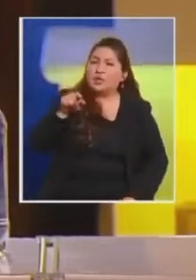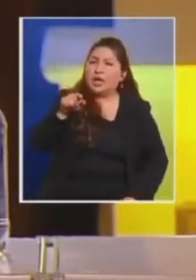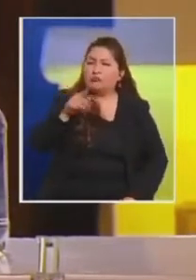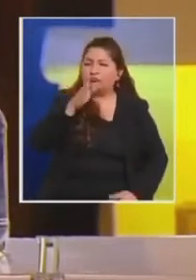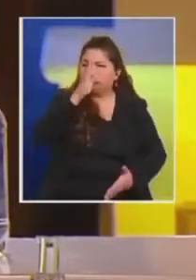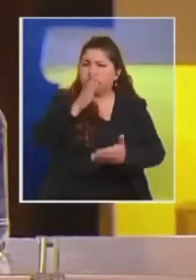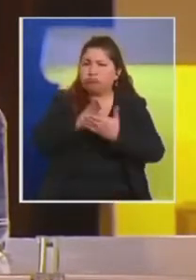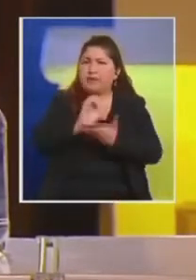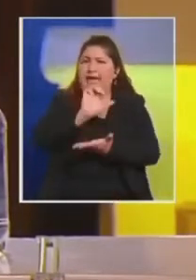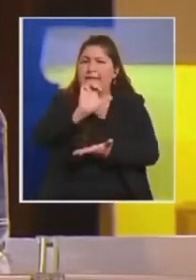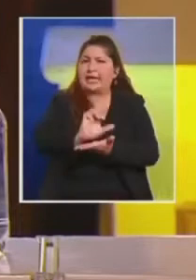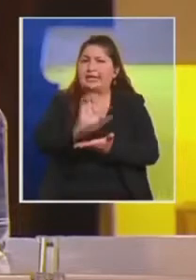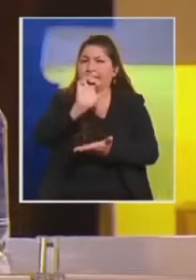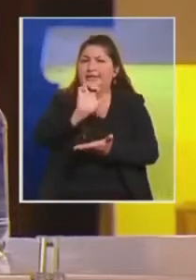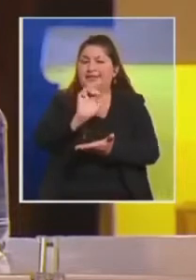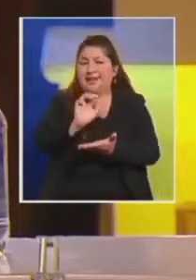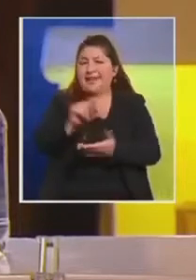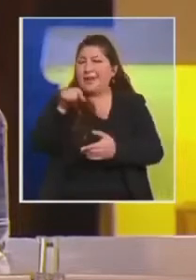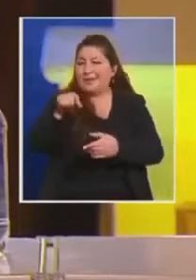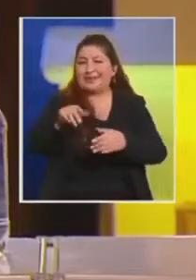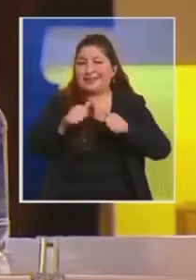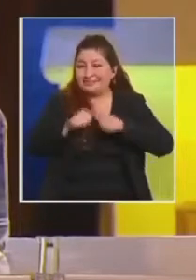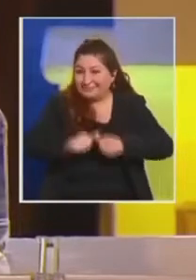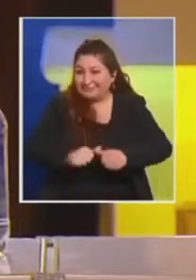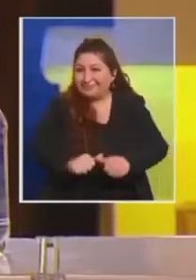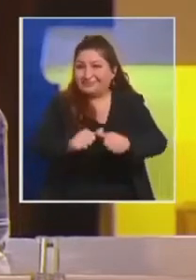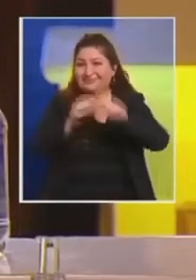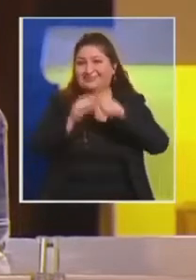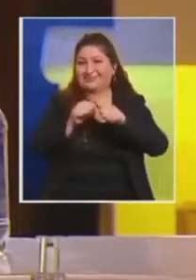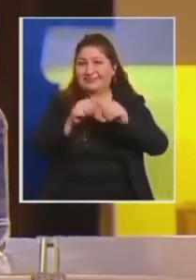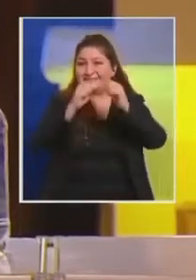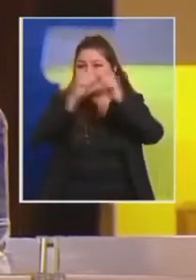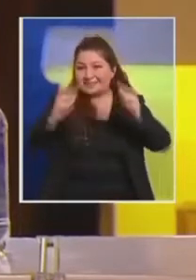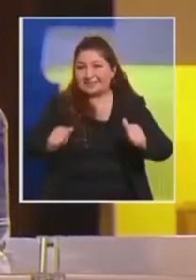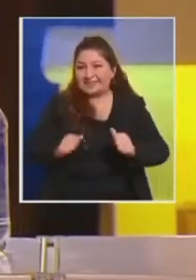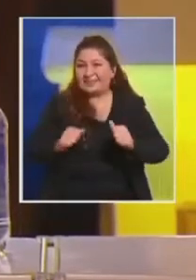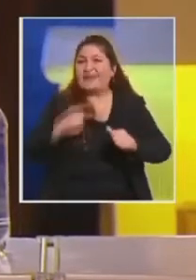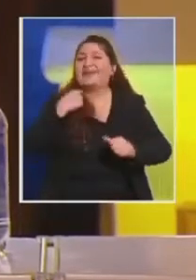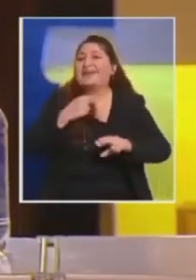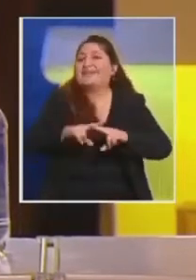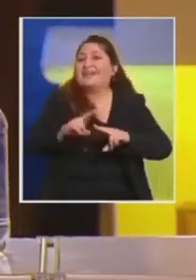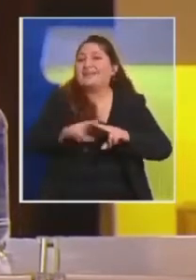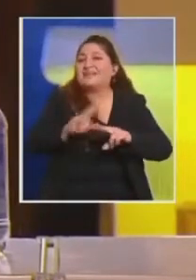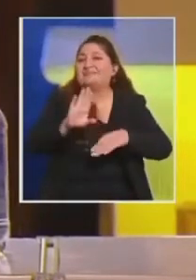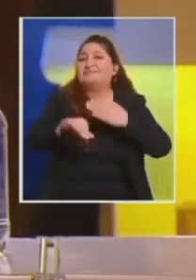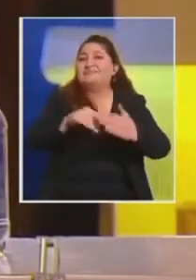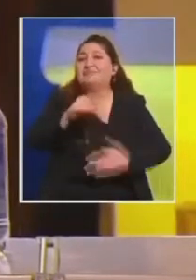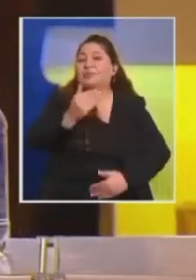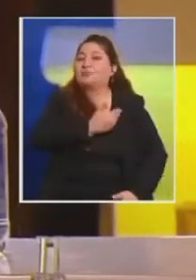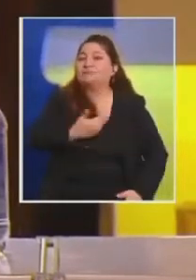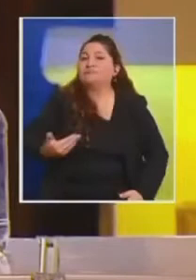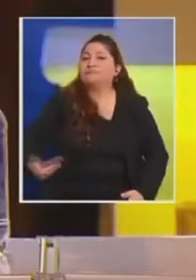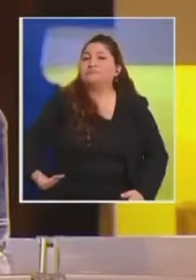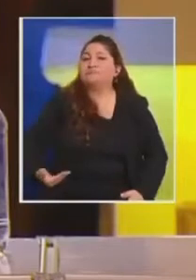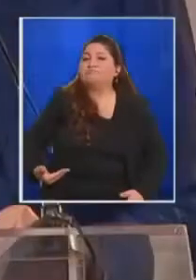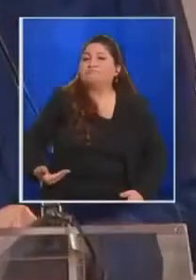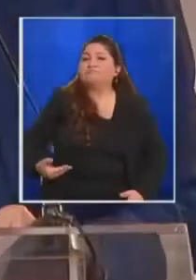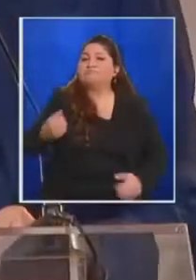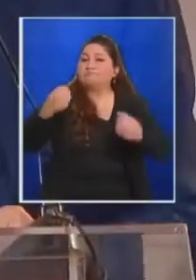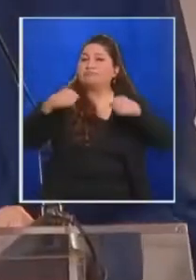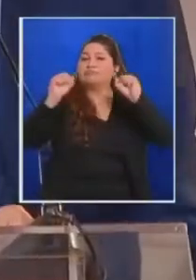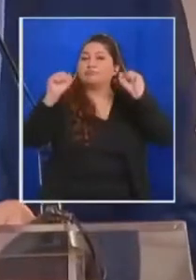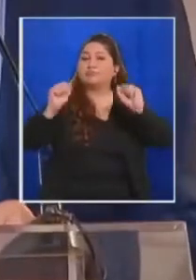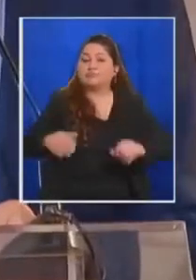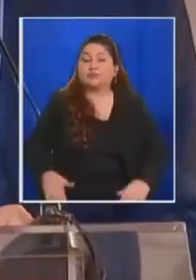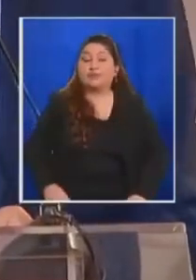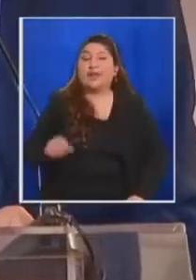este sistema? ¿Lo va a cambiar? ¿Qué va a hacer si él llega a ser presidente de la República? Bueno, mira, en primer lugar